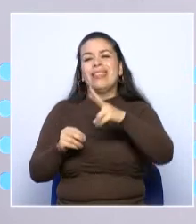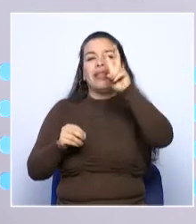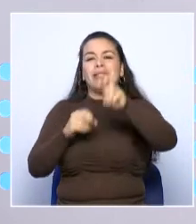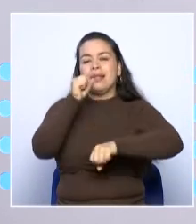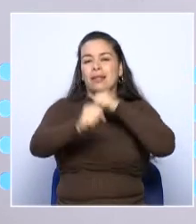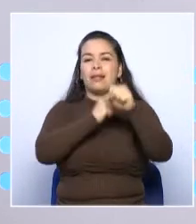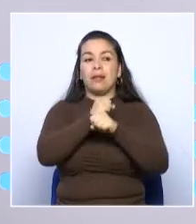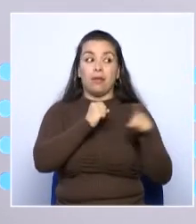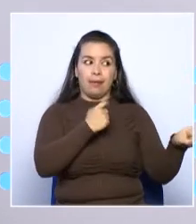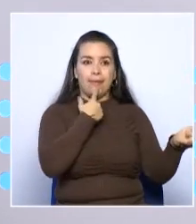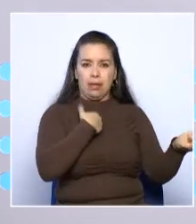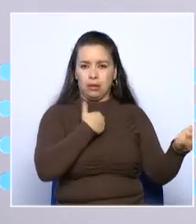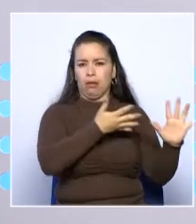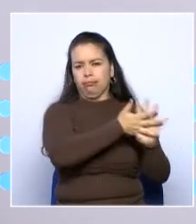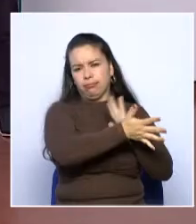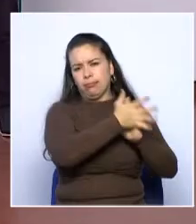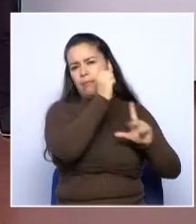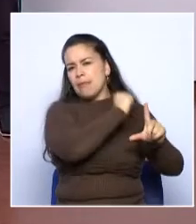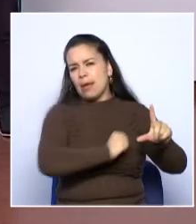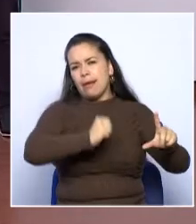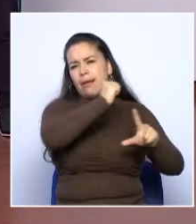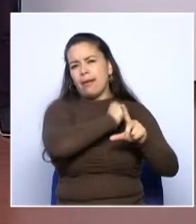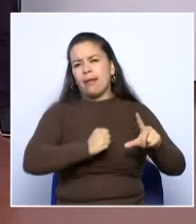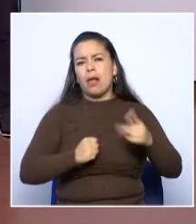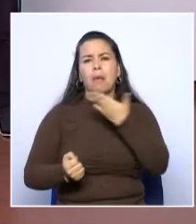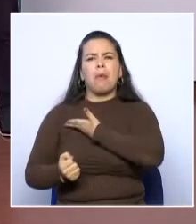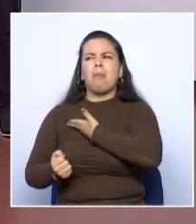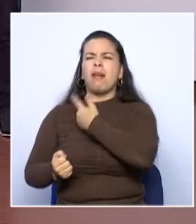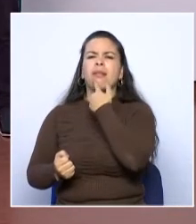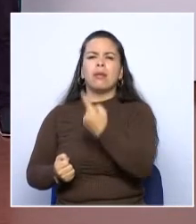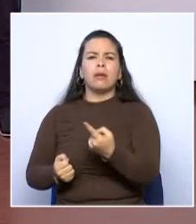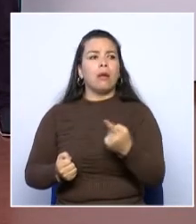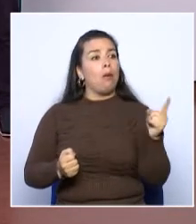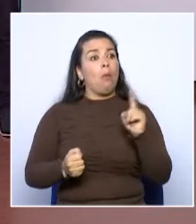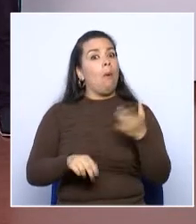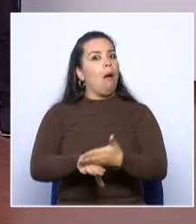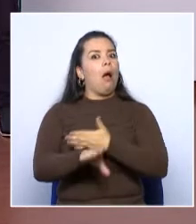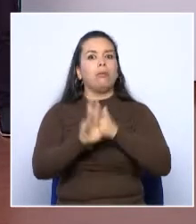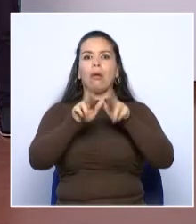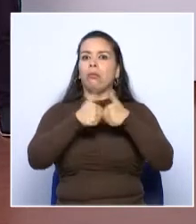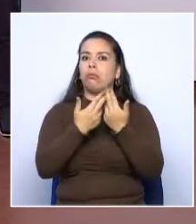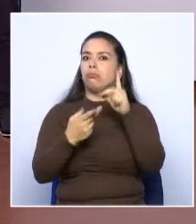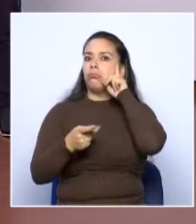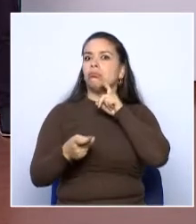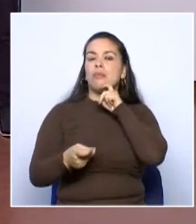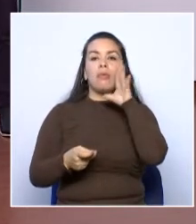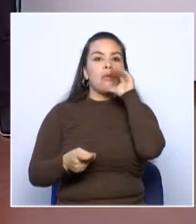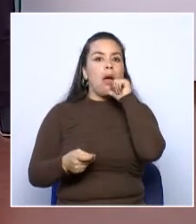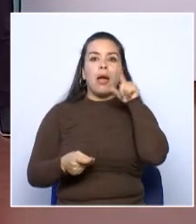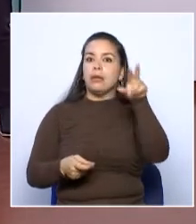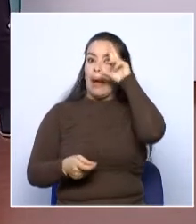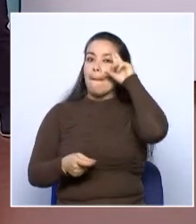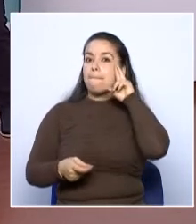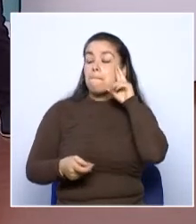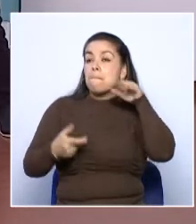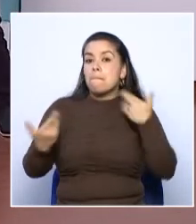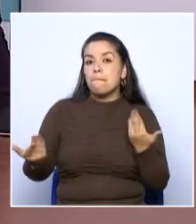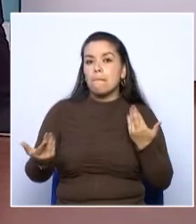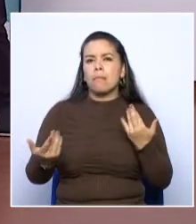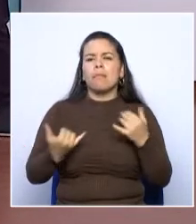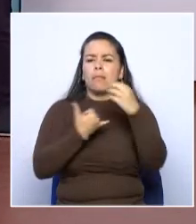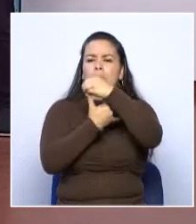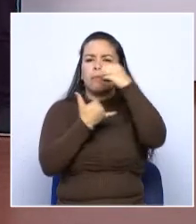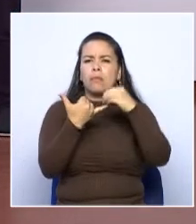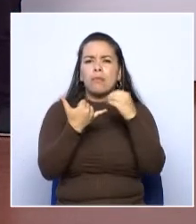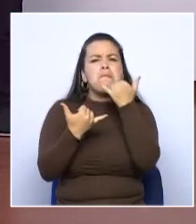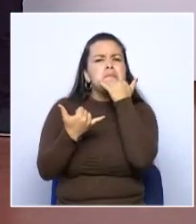a hablar de la ecografía, y entonces la mamá dirá, es que ella nunca ha tenido relaciones sexuales, y usted quiere saber qué está pasando con esos ovarios y con